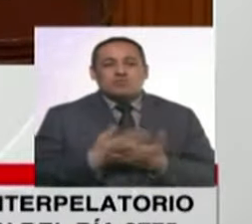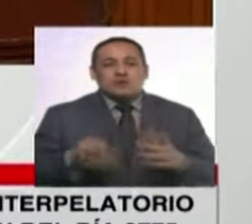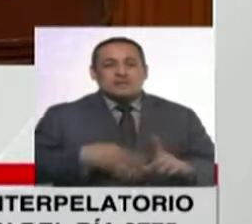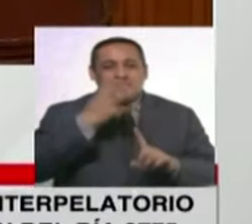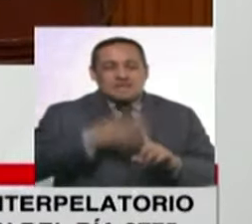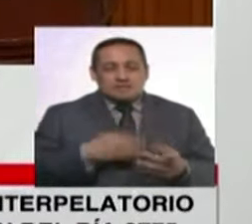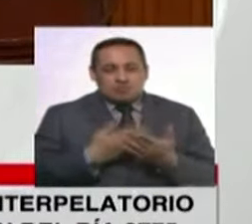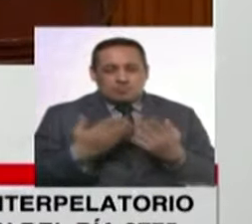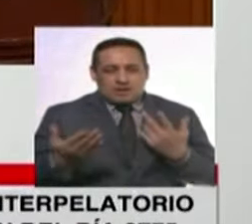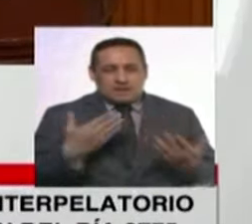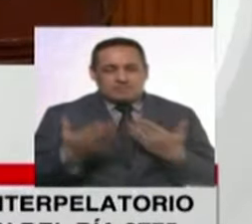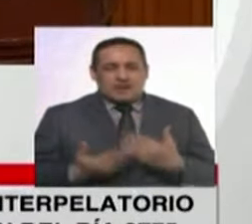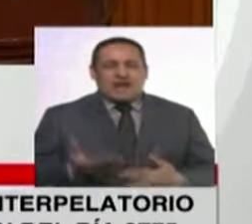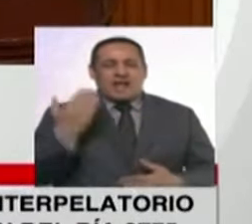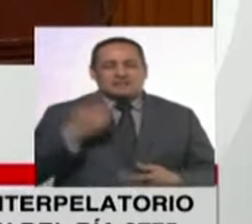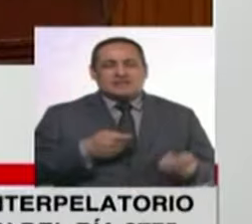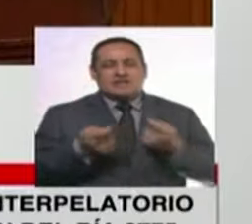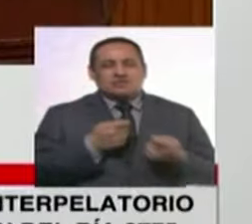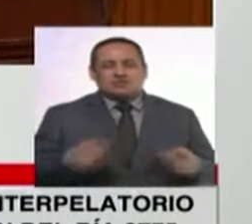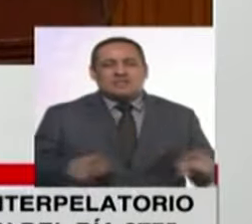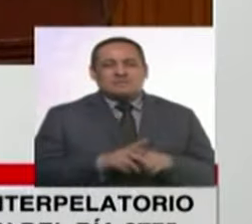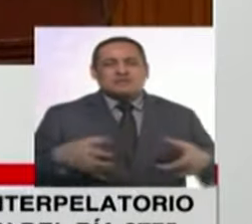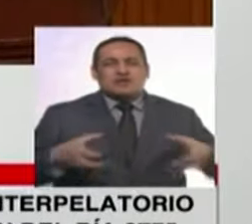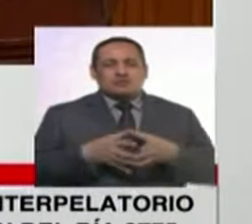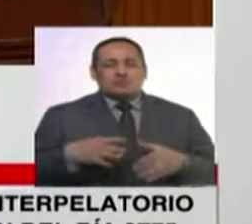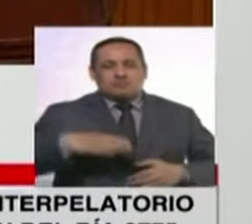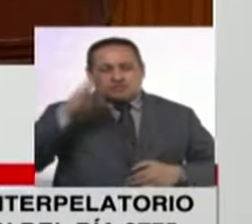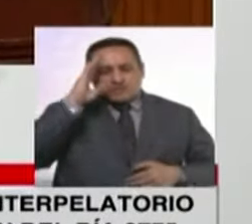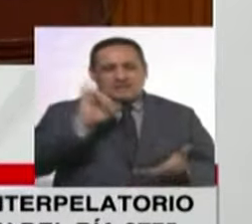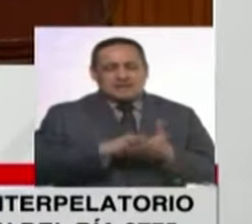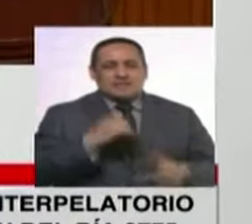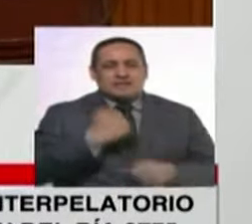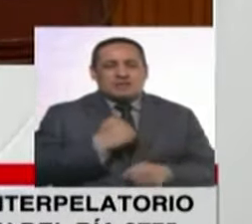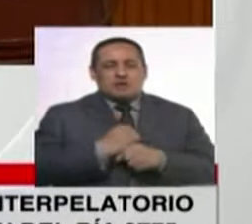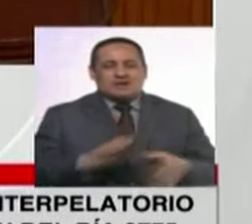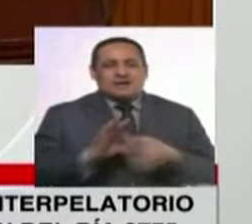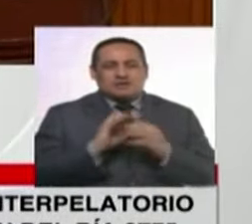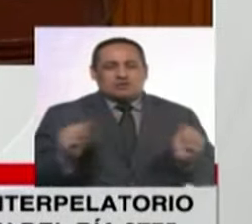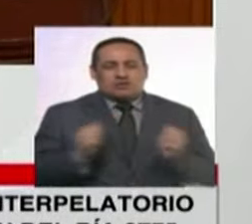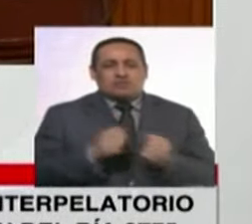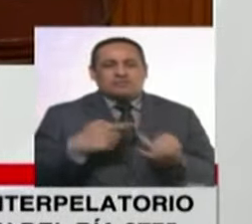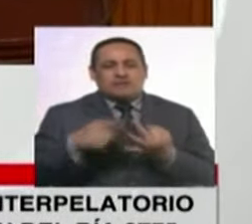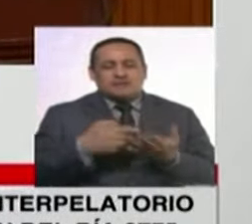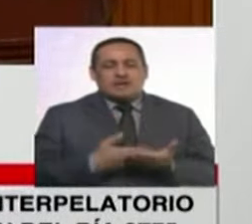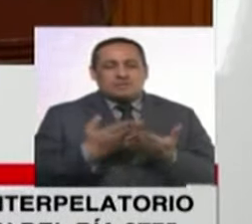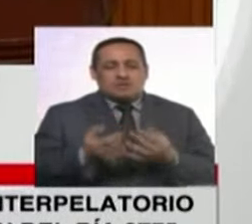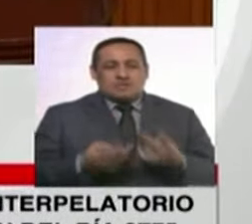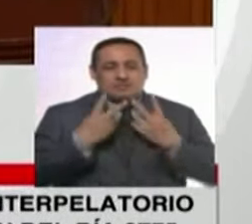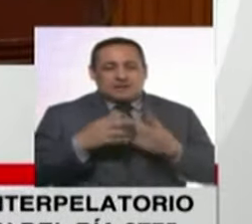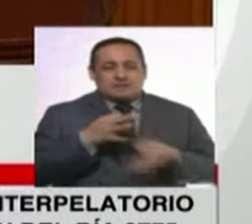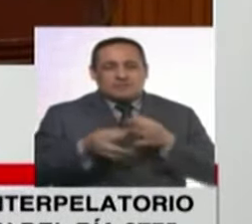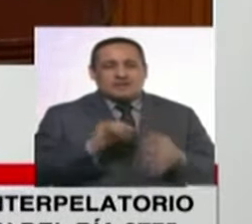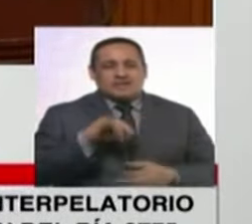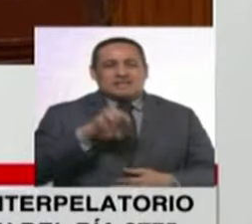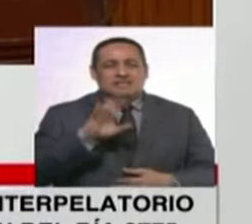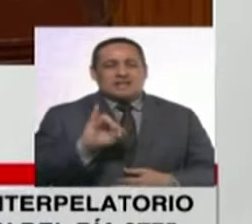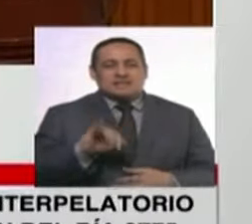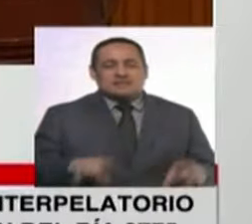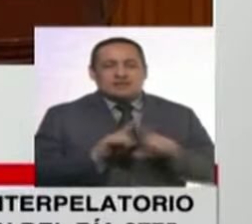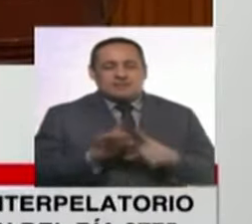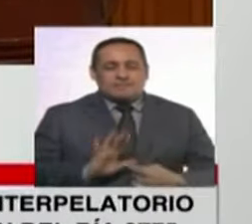análisis comparativo con anteriores gestiones de comandante generales que efectuó en relación a las cifras estadísticas del imei